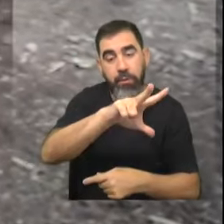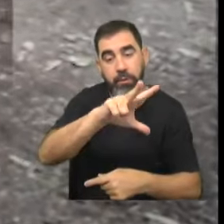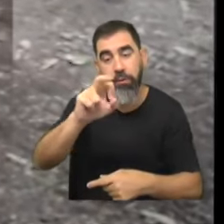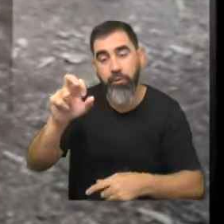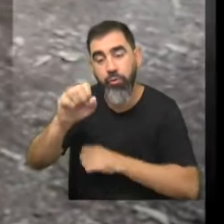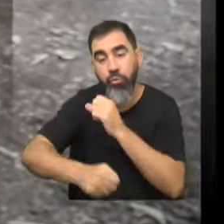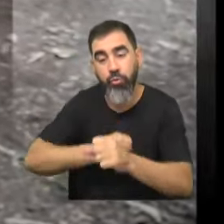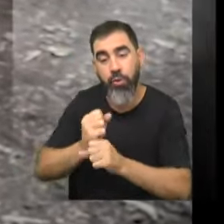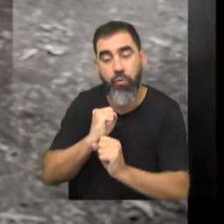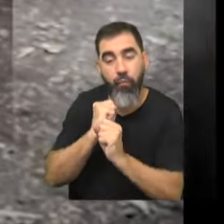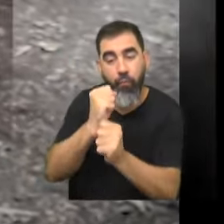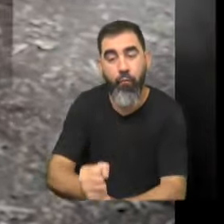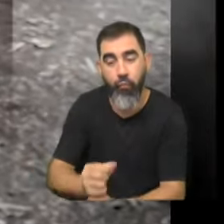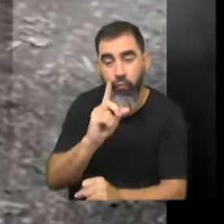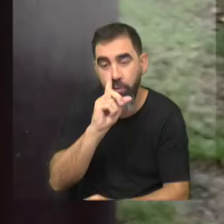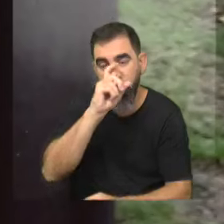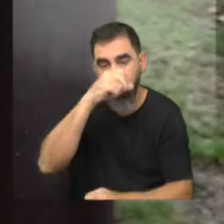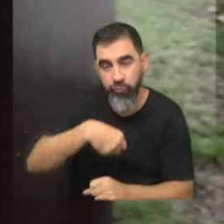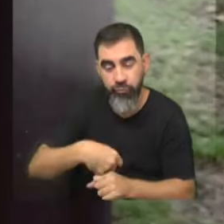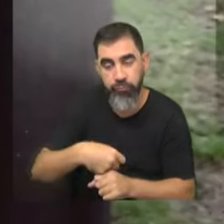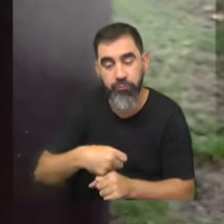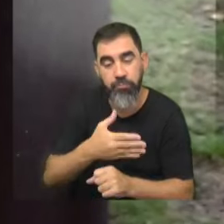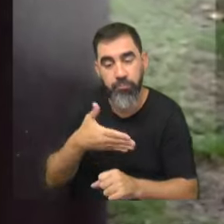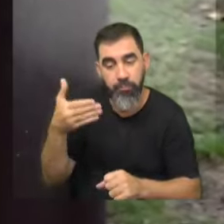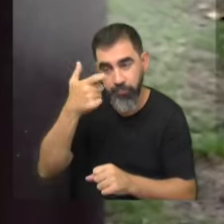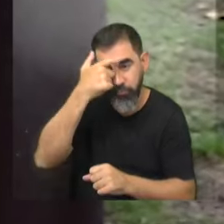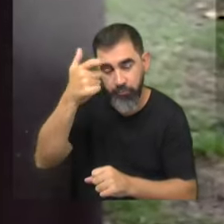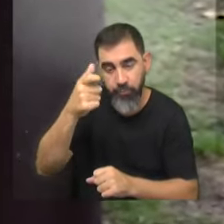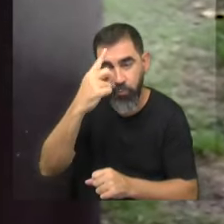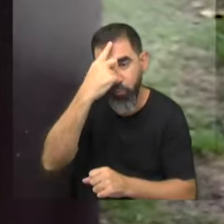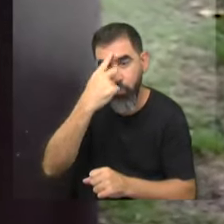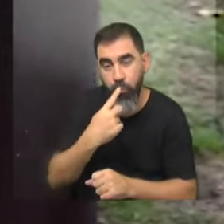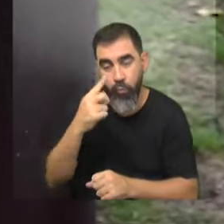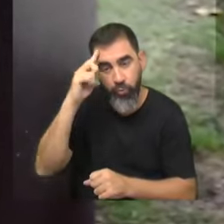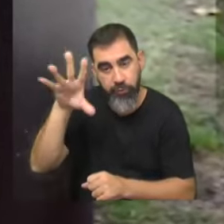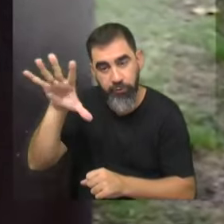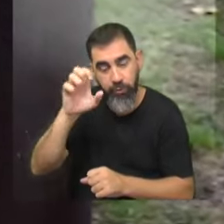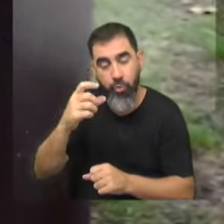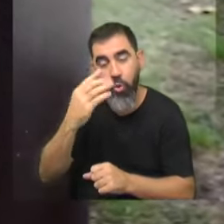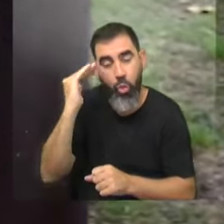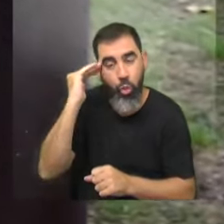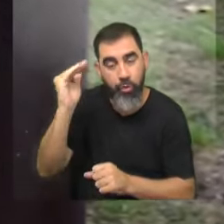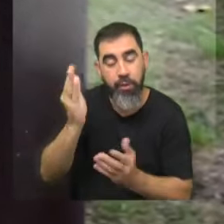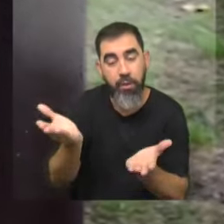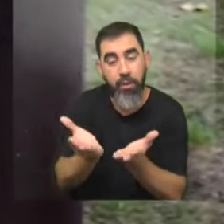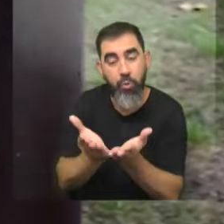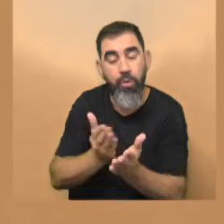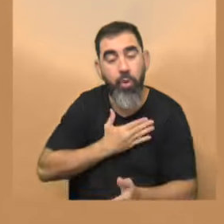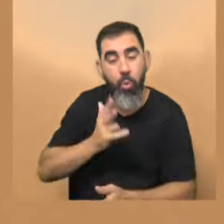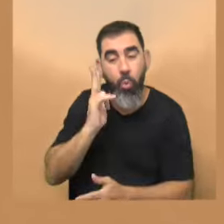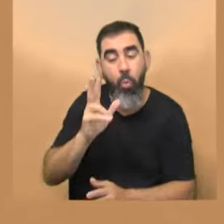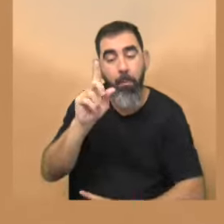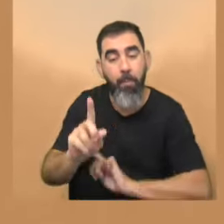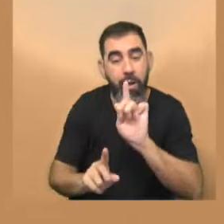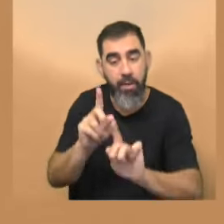la Fundación de Montevideo. En el trabajo participan técnicos del Museo de la Memoria y docentes y estudiantes de Facultad de Humanidades y Ciencias